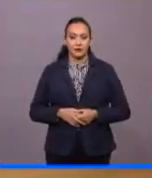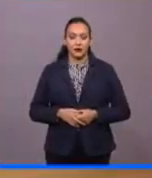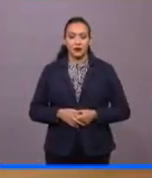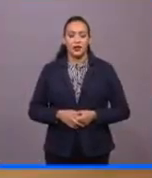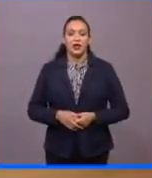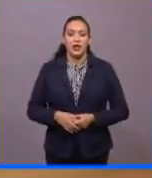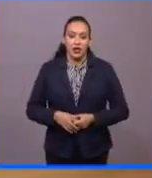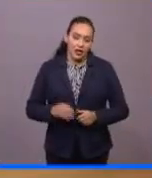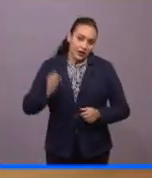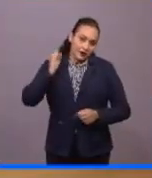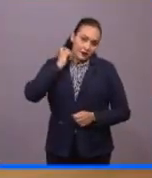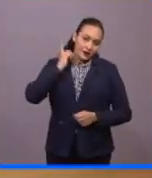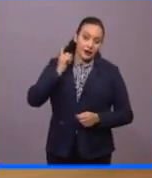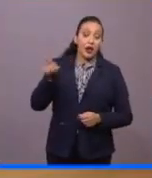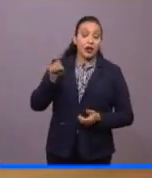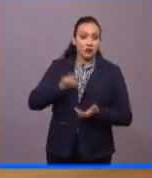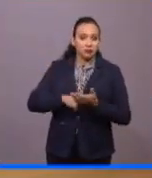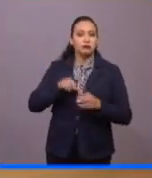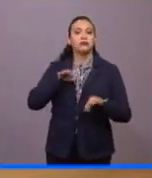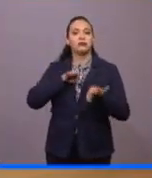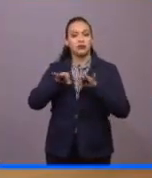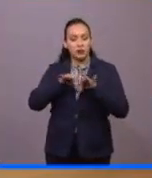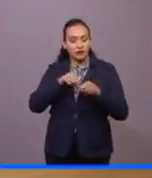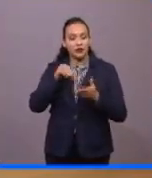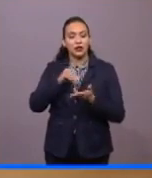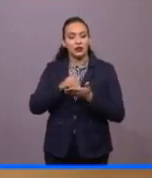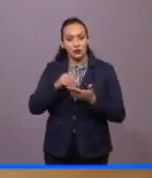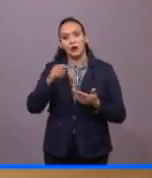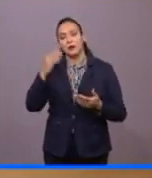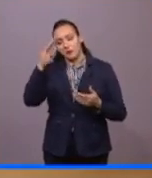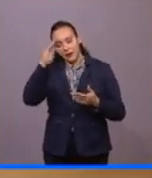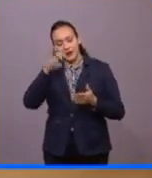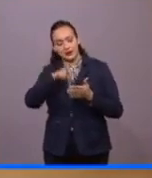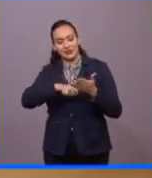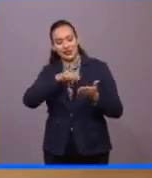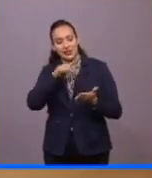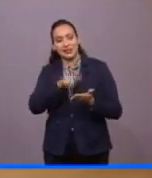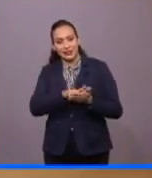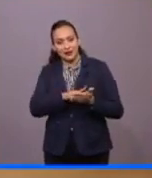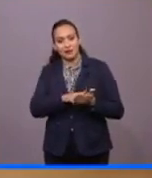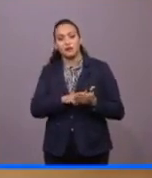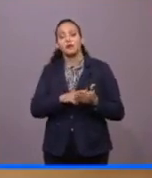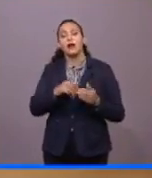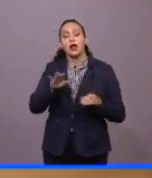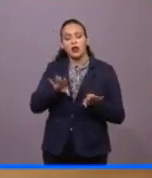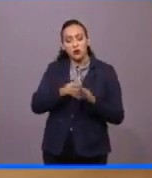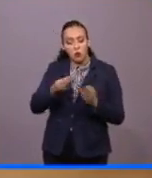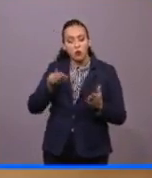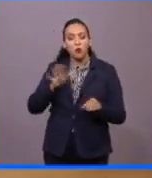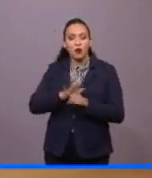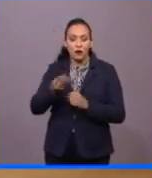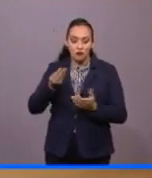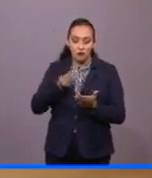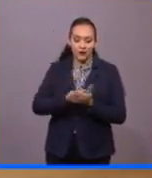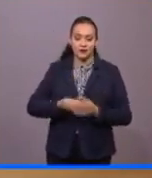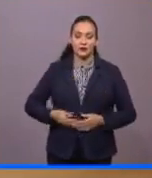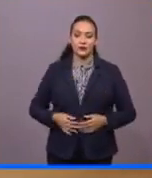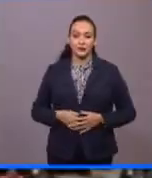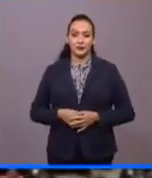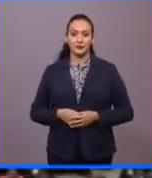El Congreso de la Unión continúa aprobando paquetes de reformas en su periodo extraordinario de sesiones.